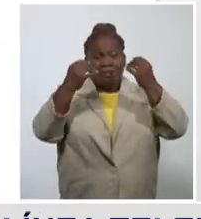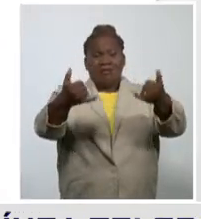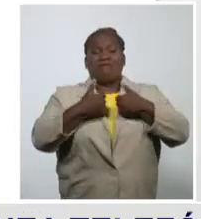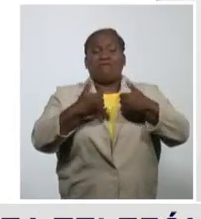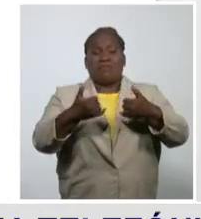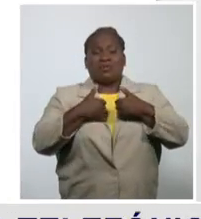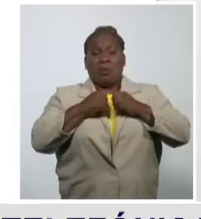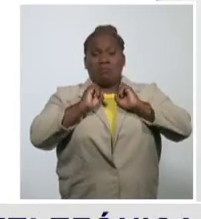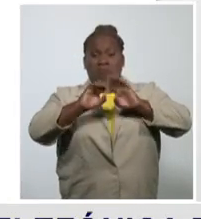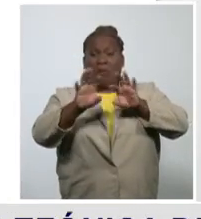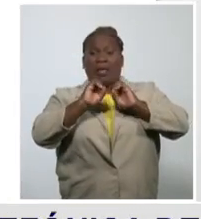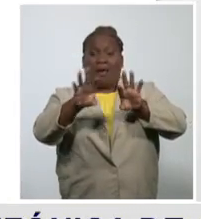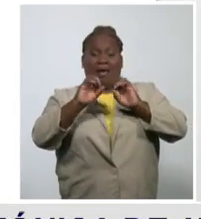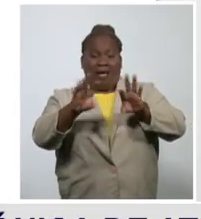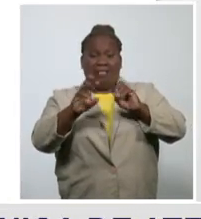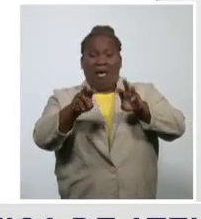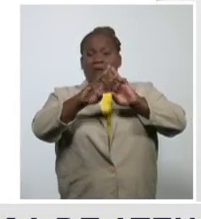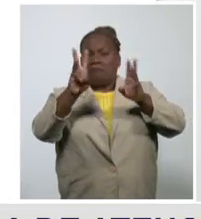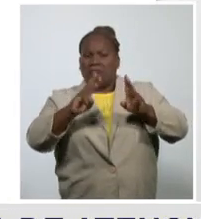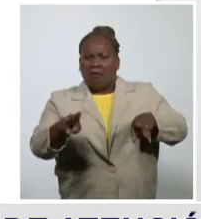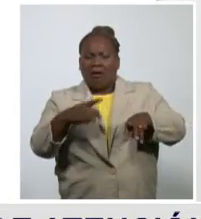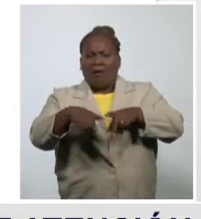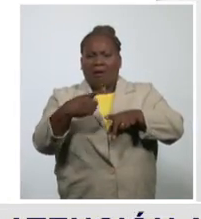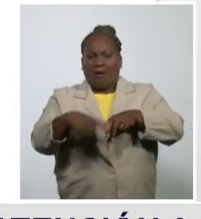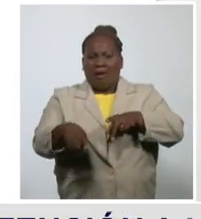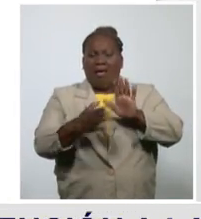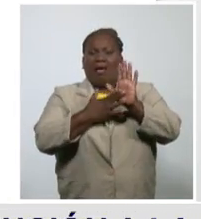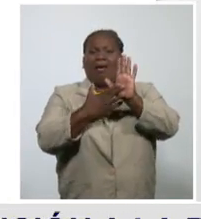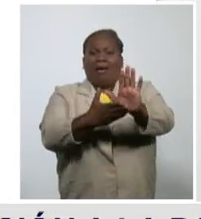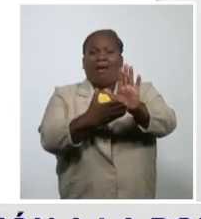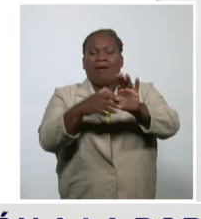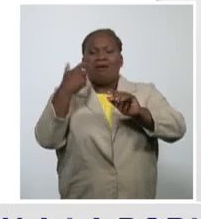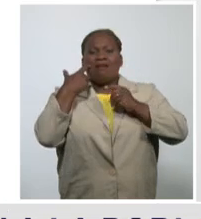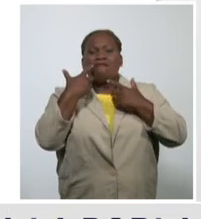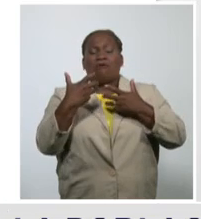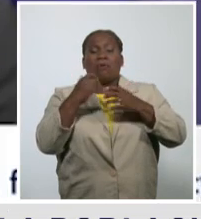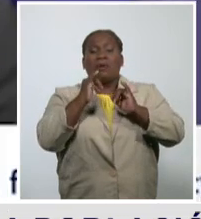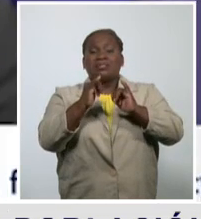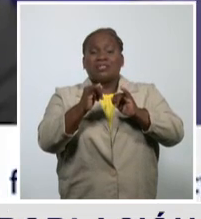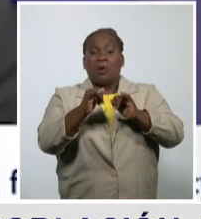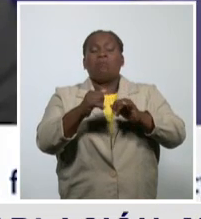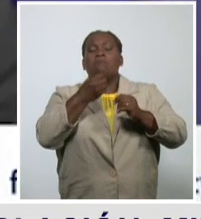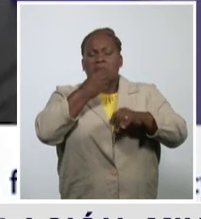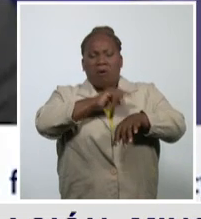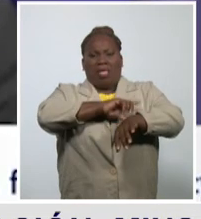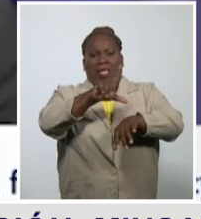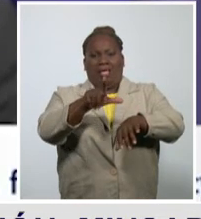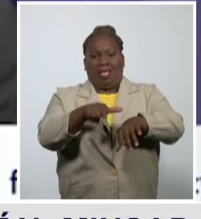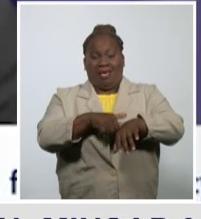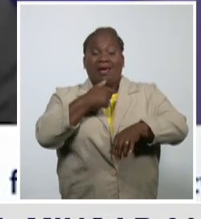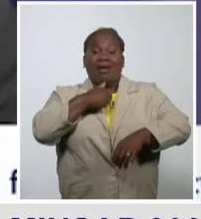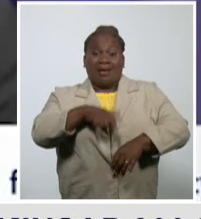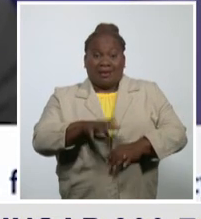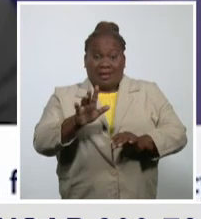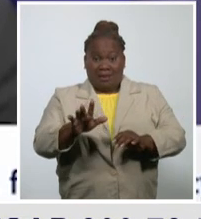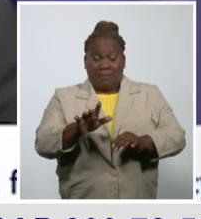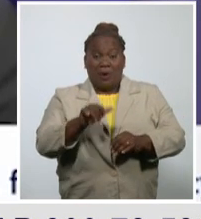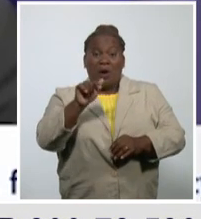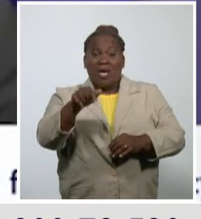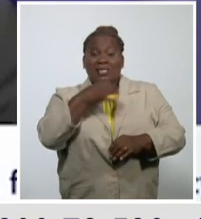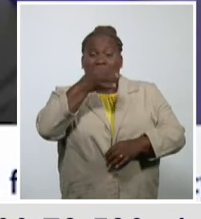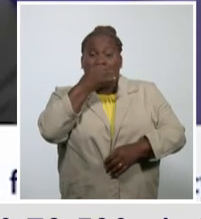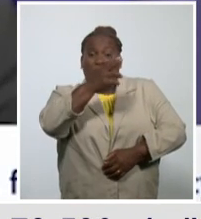publicadas en fecha reciente muestra que la noticia más esperada puede que aún demore. Por ejemplo, según explicó Gao Fu, jefe